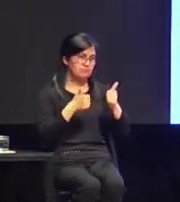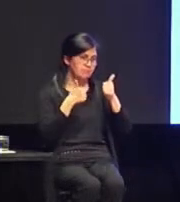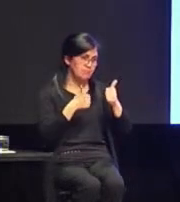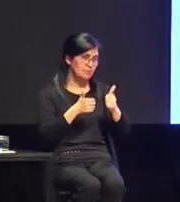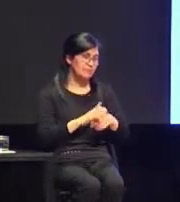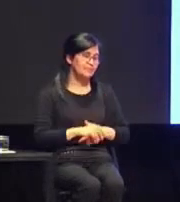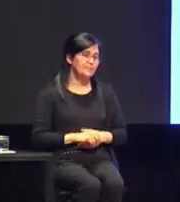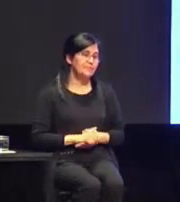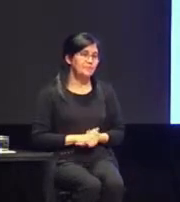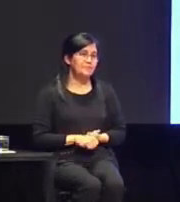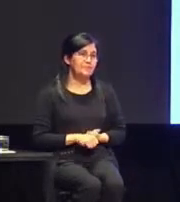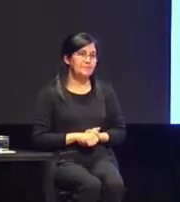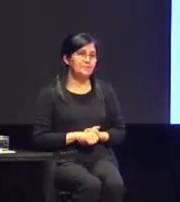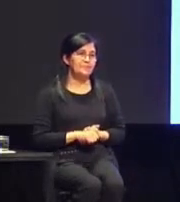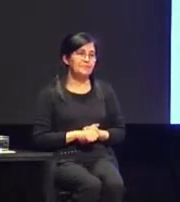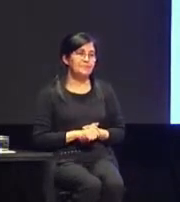bien.